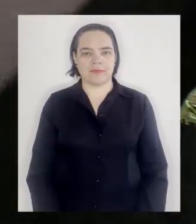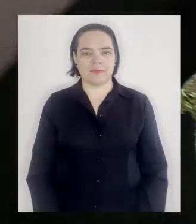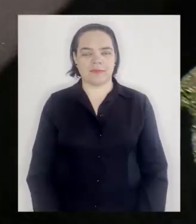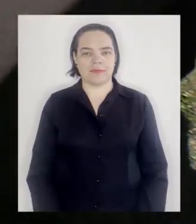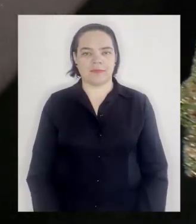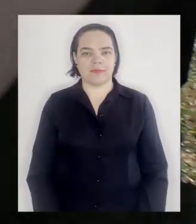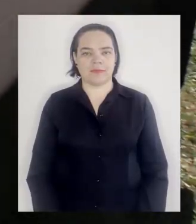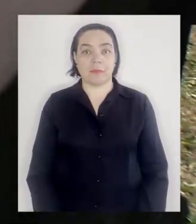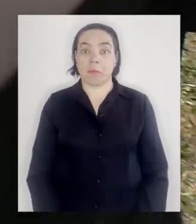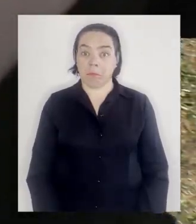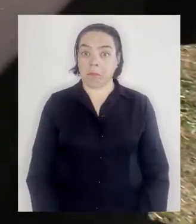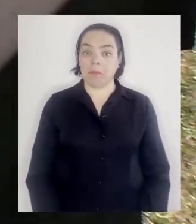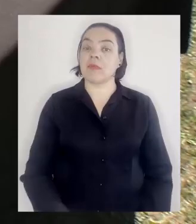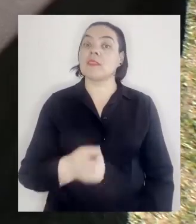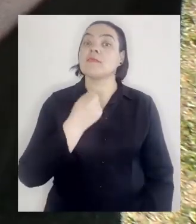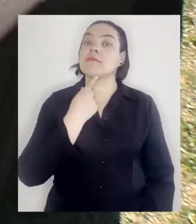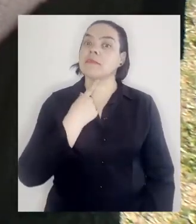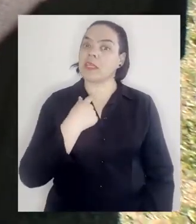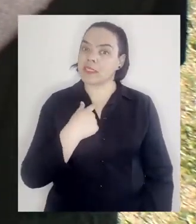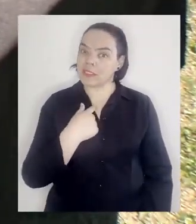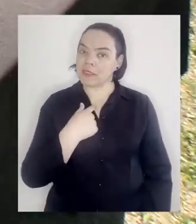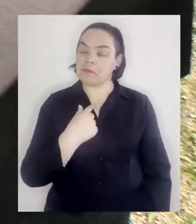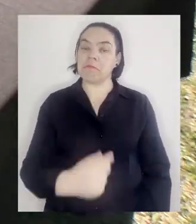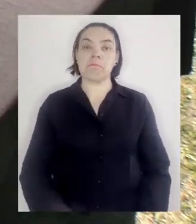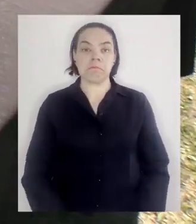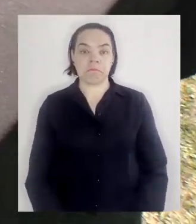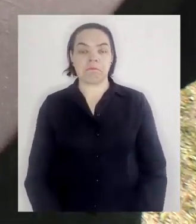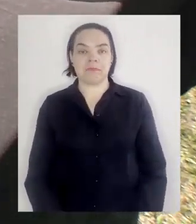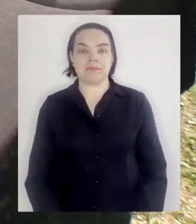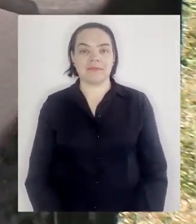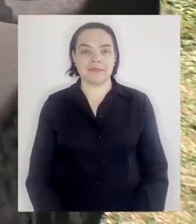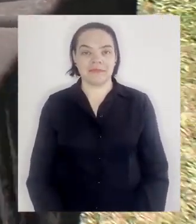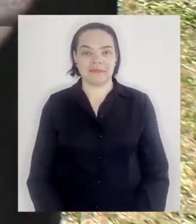Ya, mira qué interesante, ¿ves? Ahora, entonces...